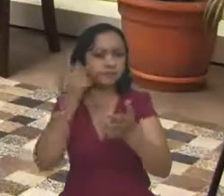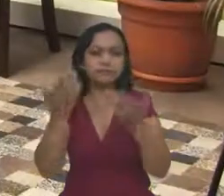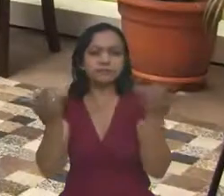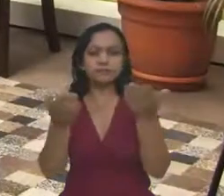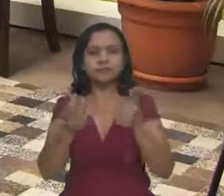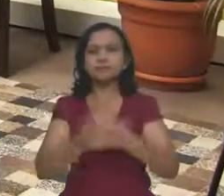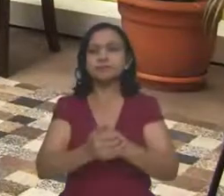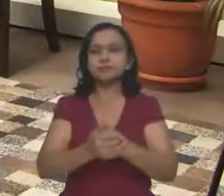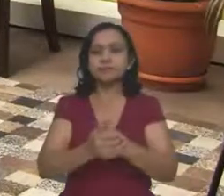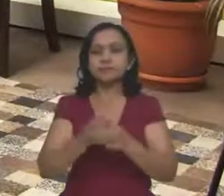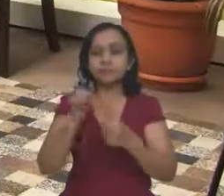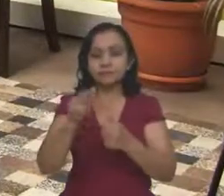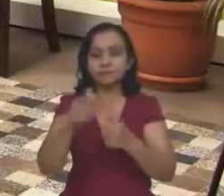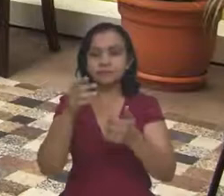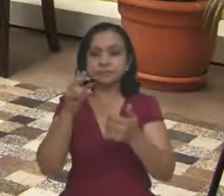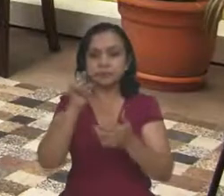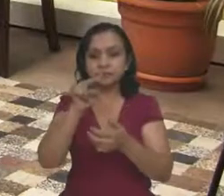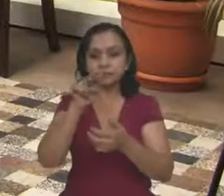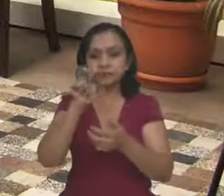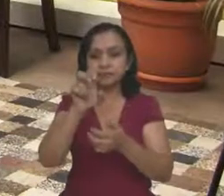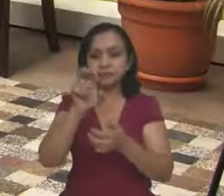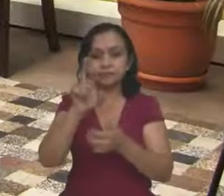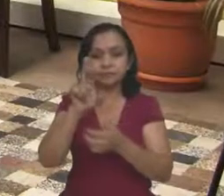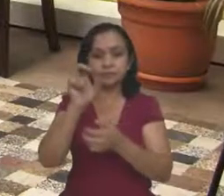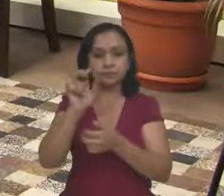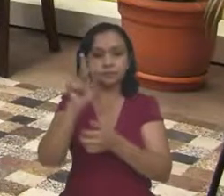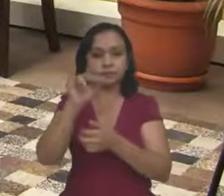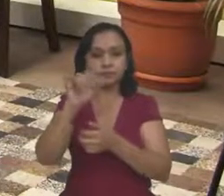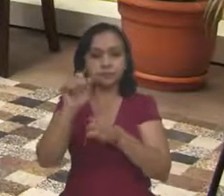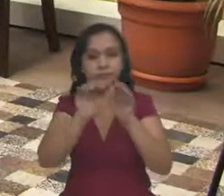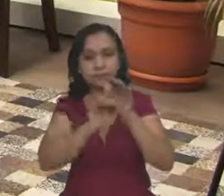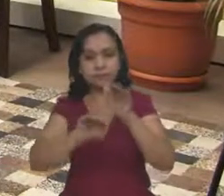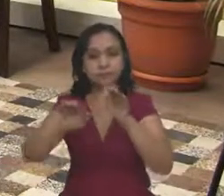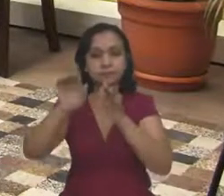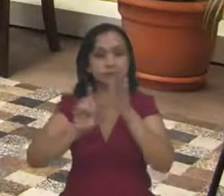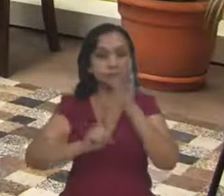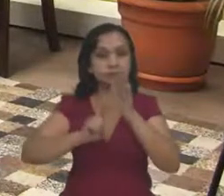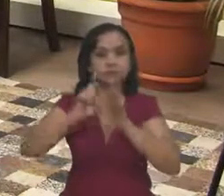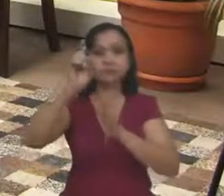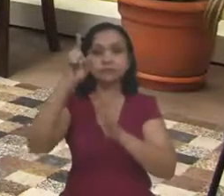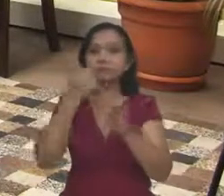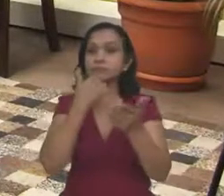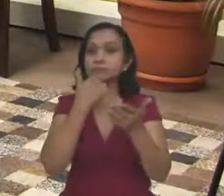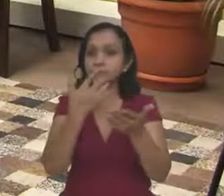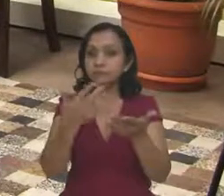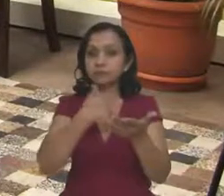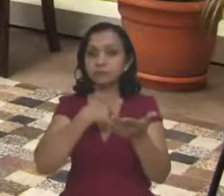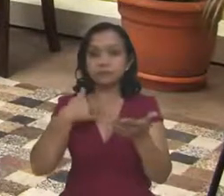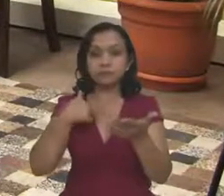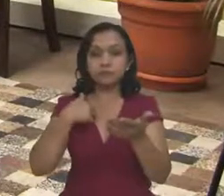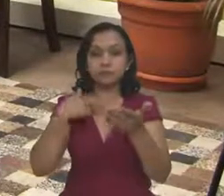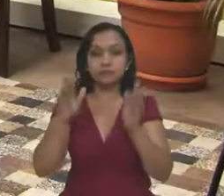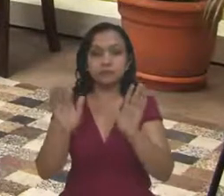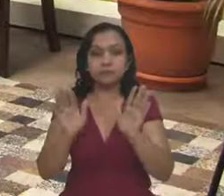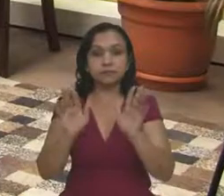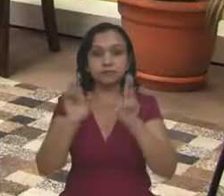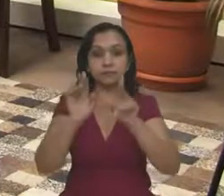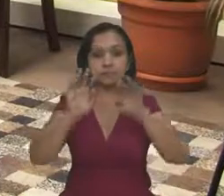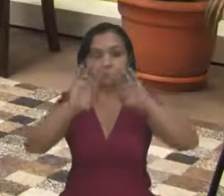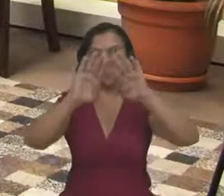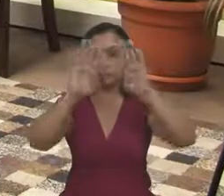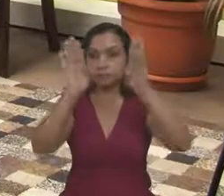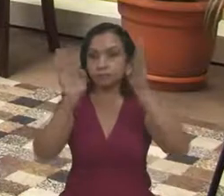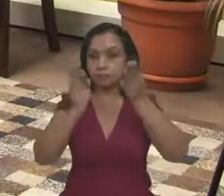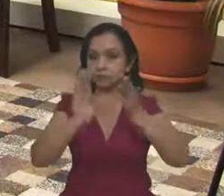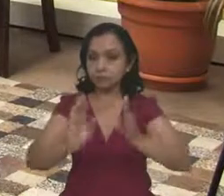Sí. Esta neuropatía es un poquito más avanzada. Ya se le da más a las pacientes aquellas que tienen una